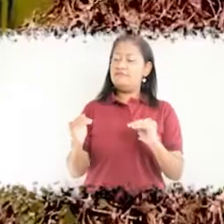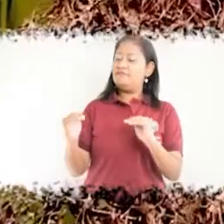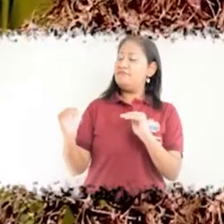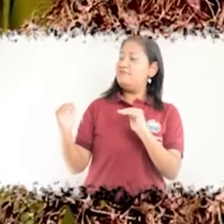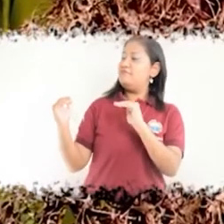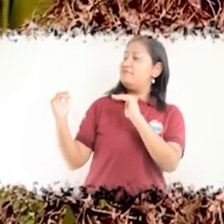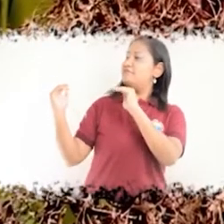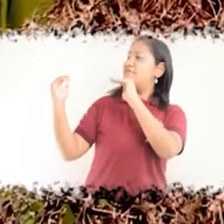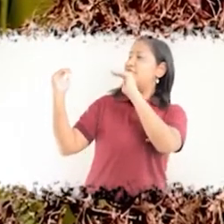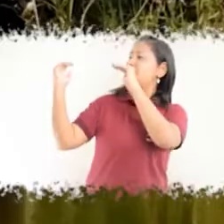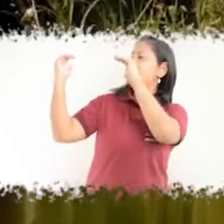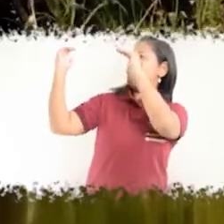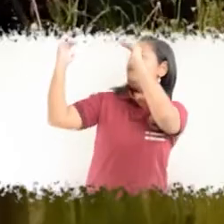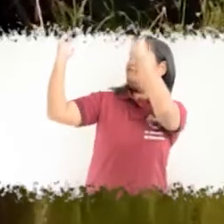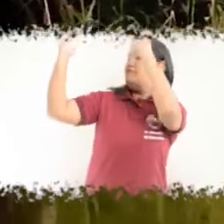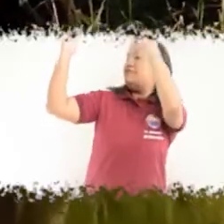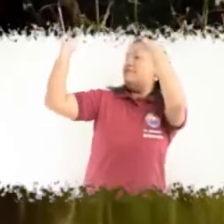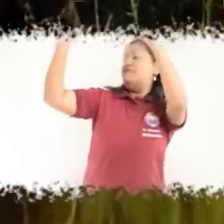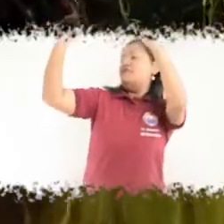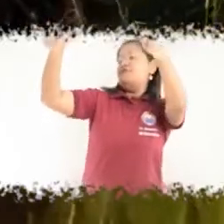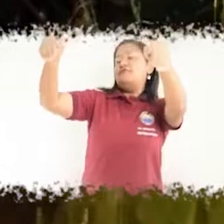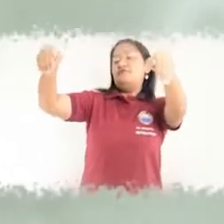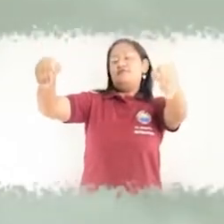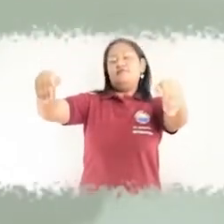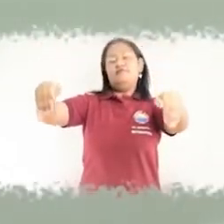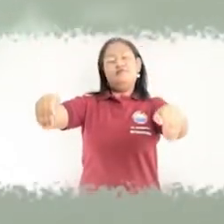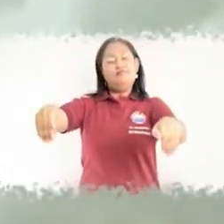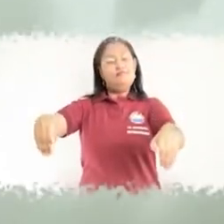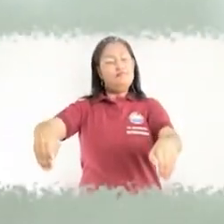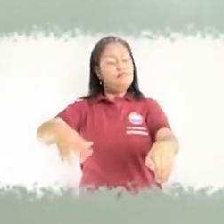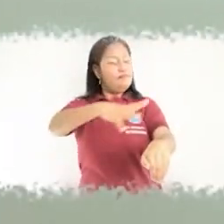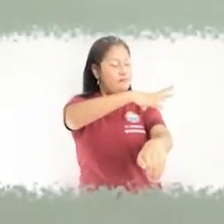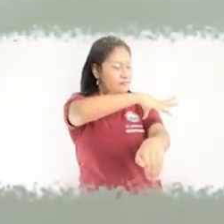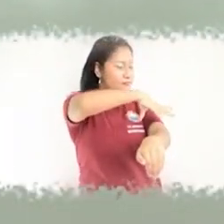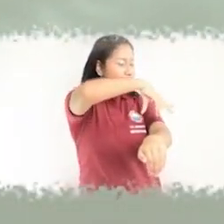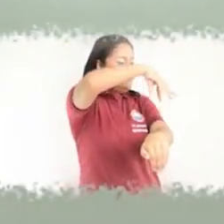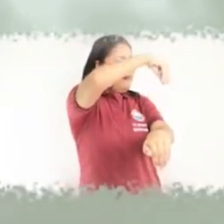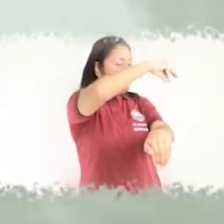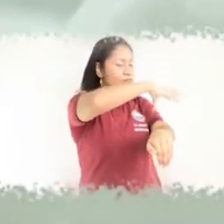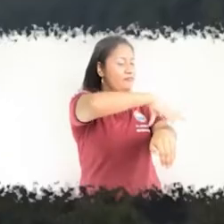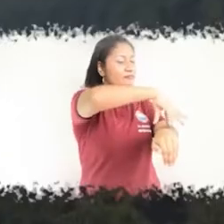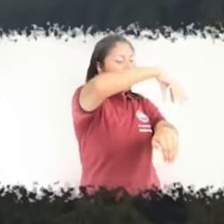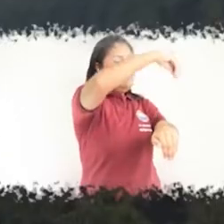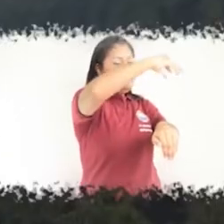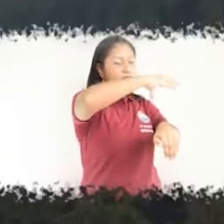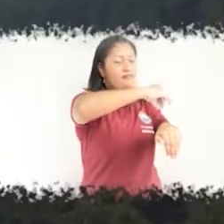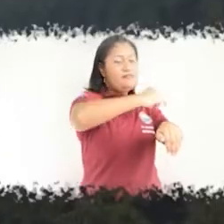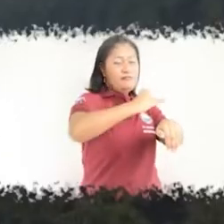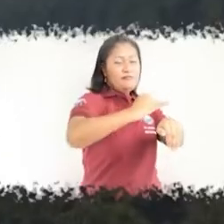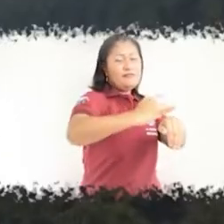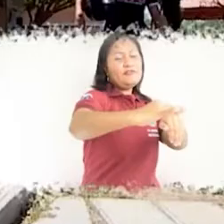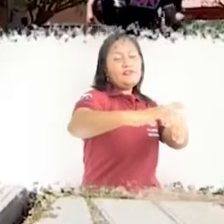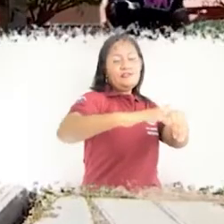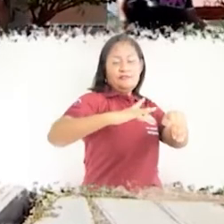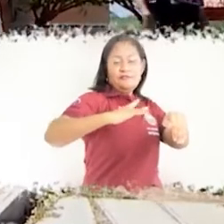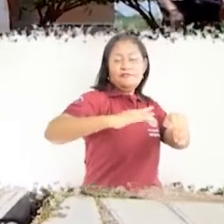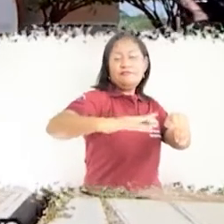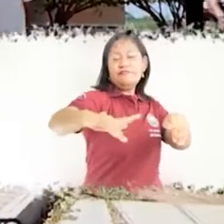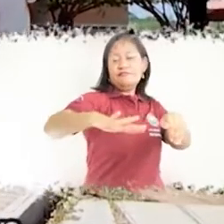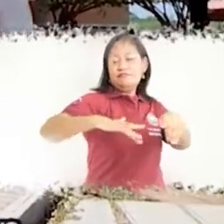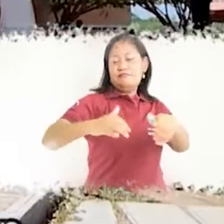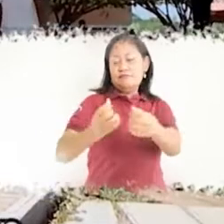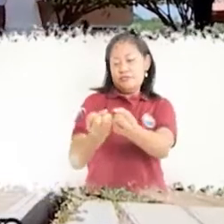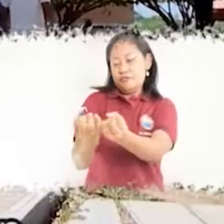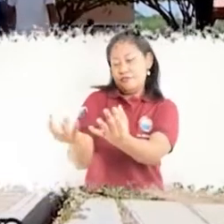Majestuosa, altiva y prosera, entre la Sierra Nevada y el mar.